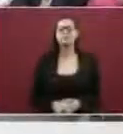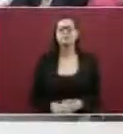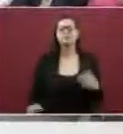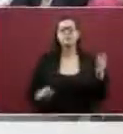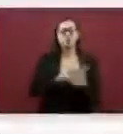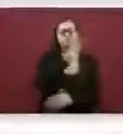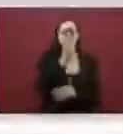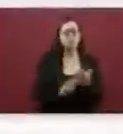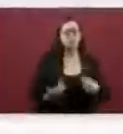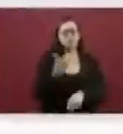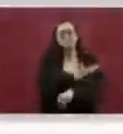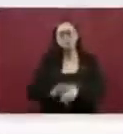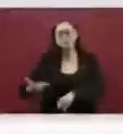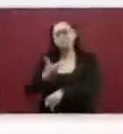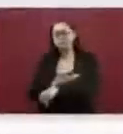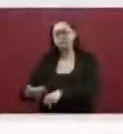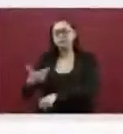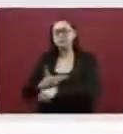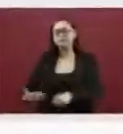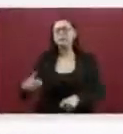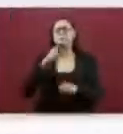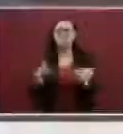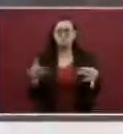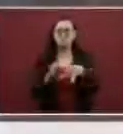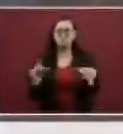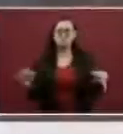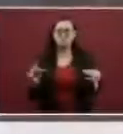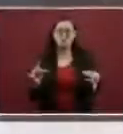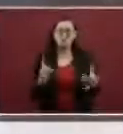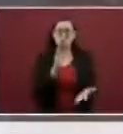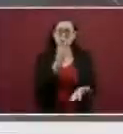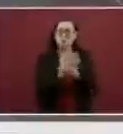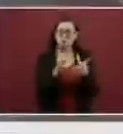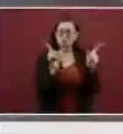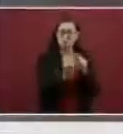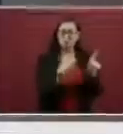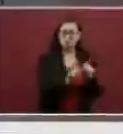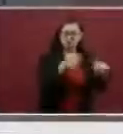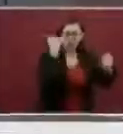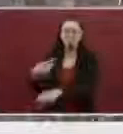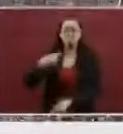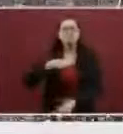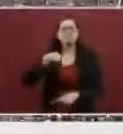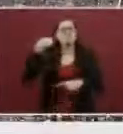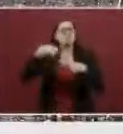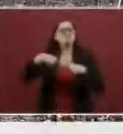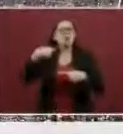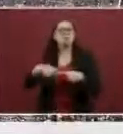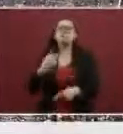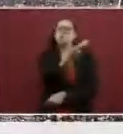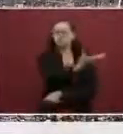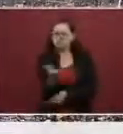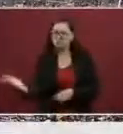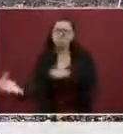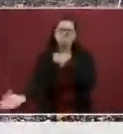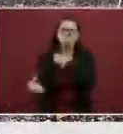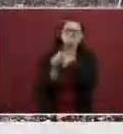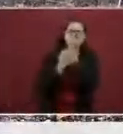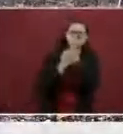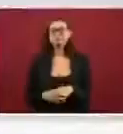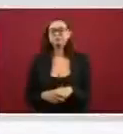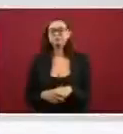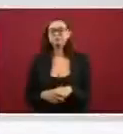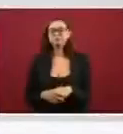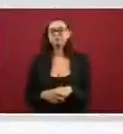el que el presidente pronunció a los 100 días de gobierno. El segundo, en julio pasado, cuando se cumplió un año de su triunfo